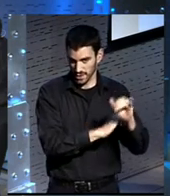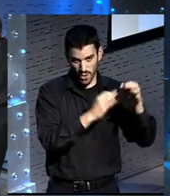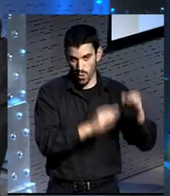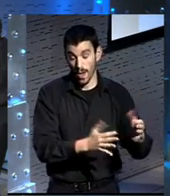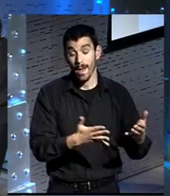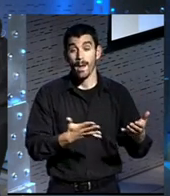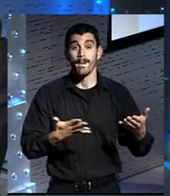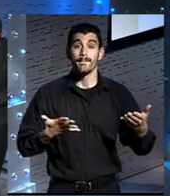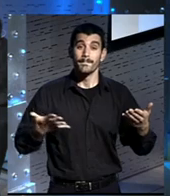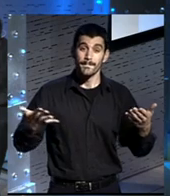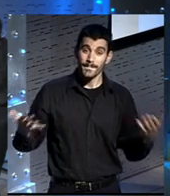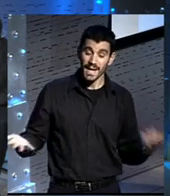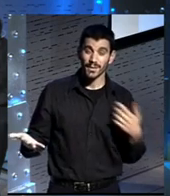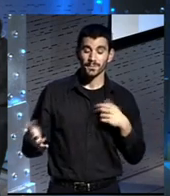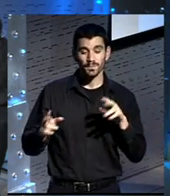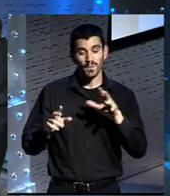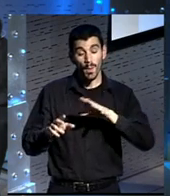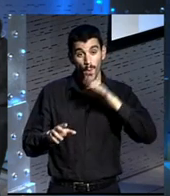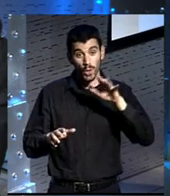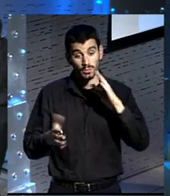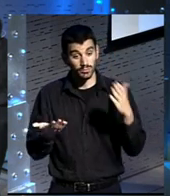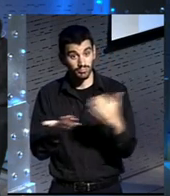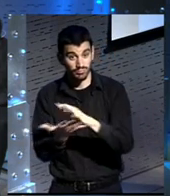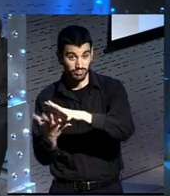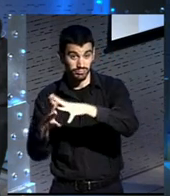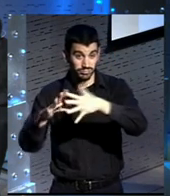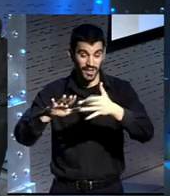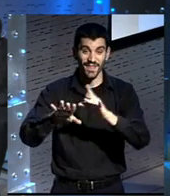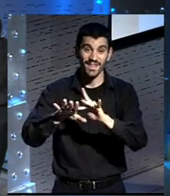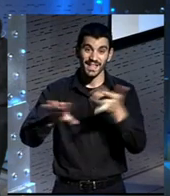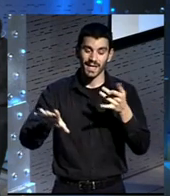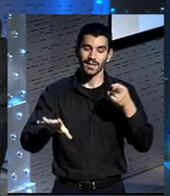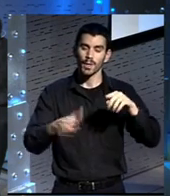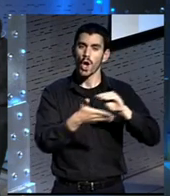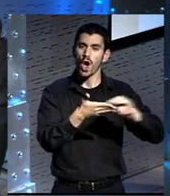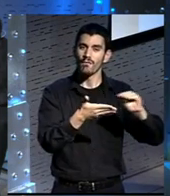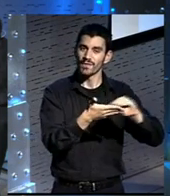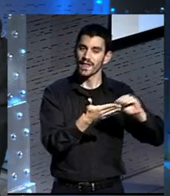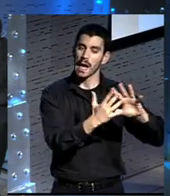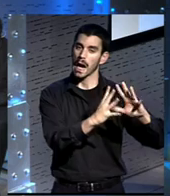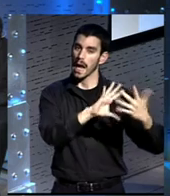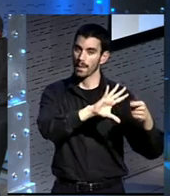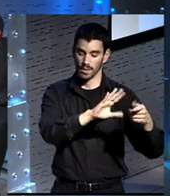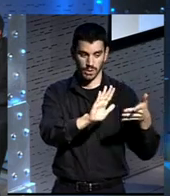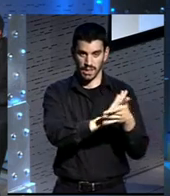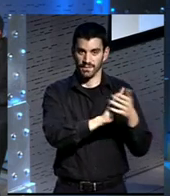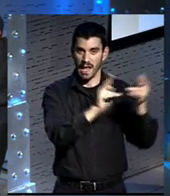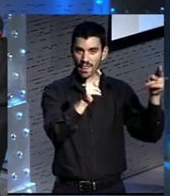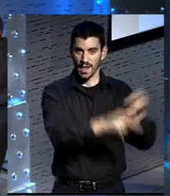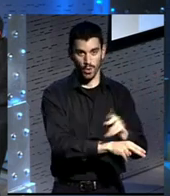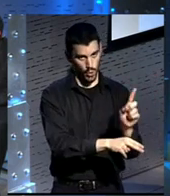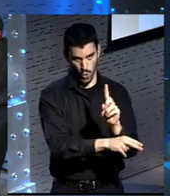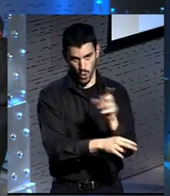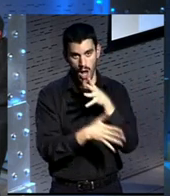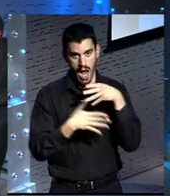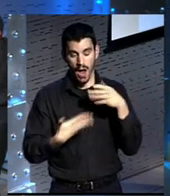Lo que ocurre es que la digitalización como tal también afecta a las oficinas, pero no las afecta cerrándolas, sino definiendo mejor cuál